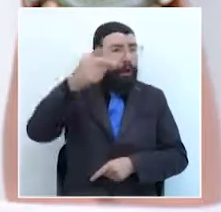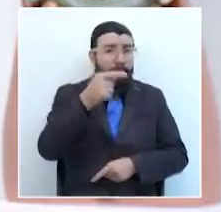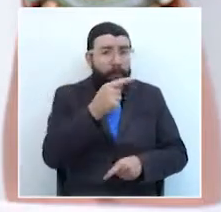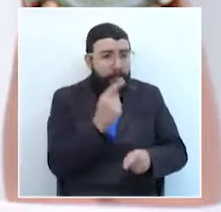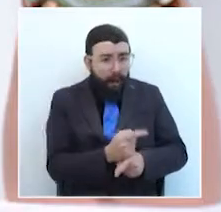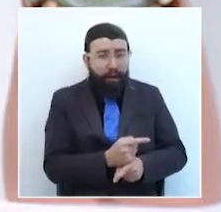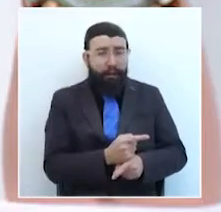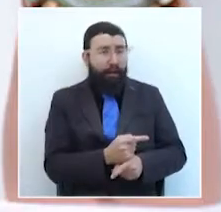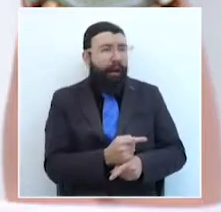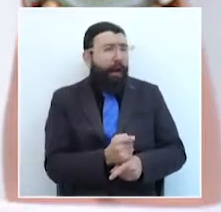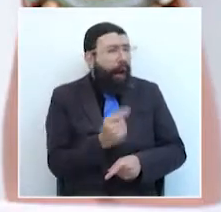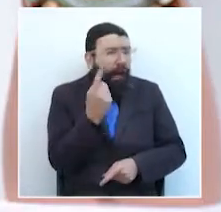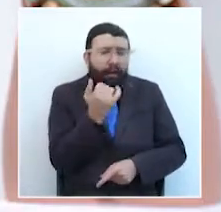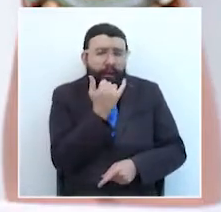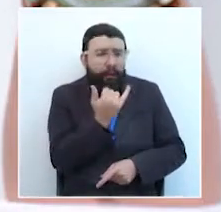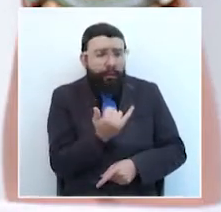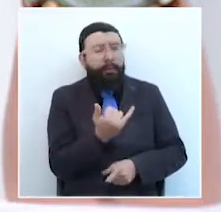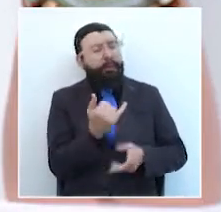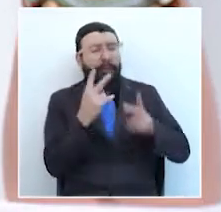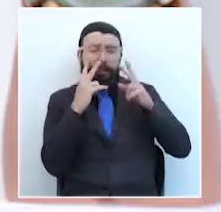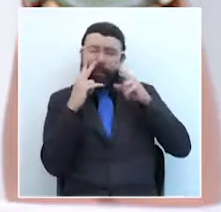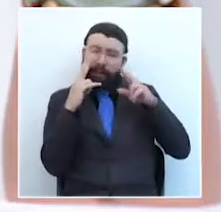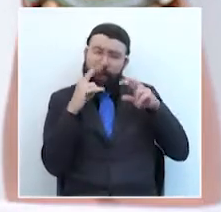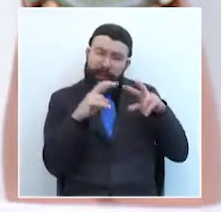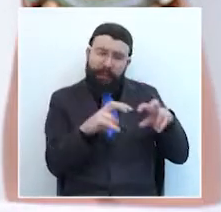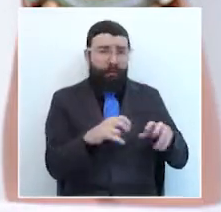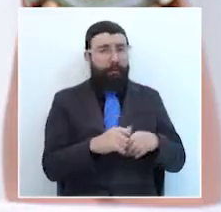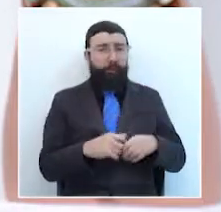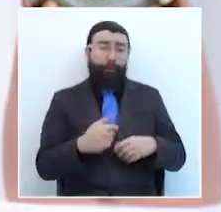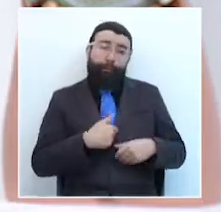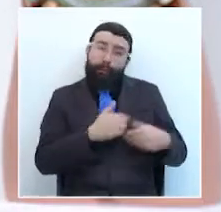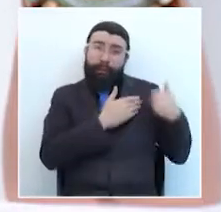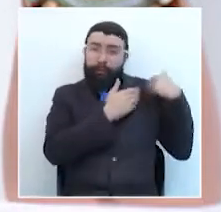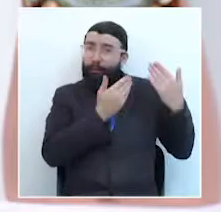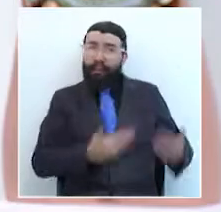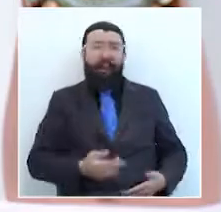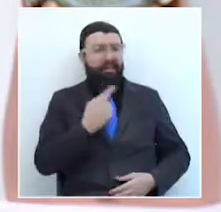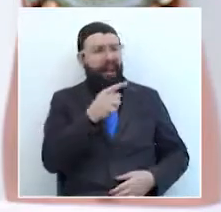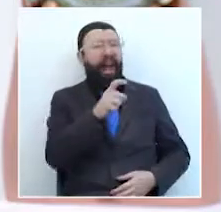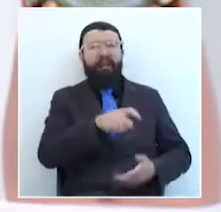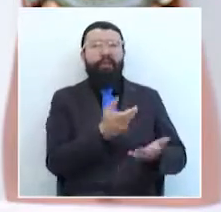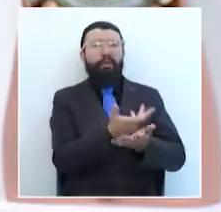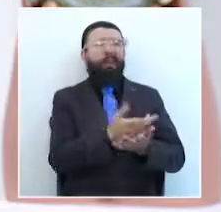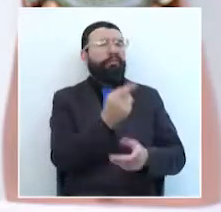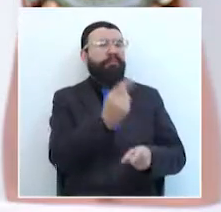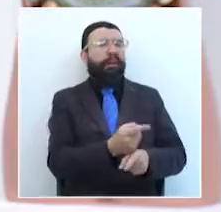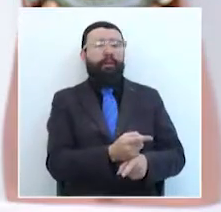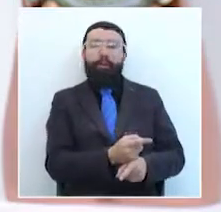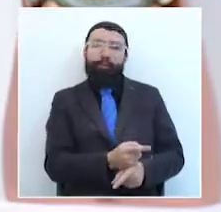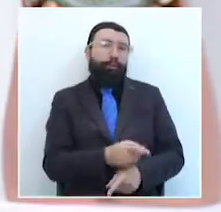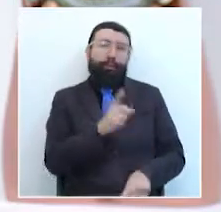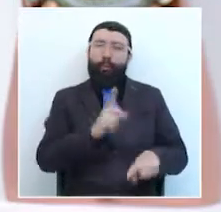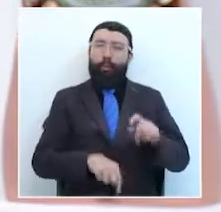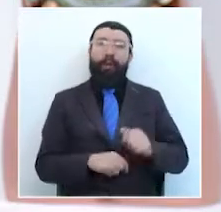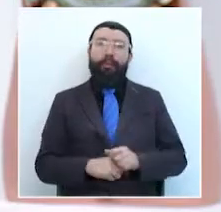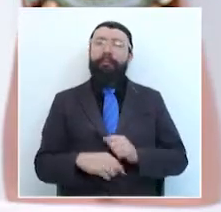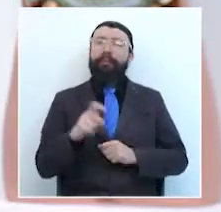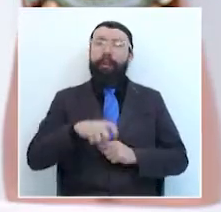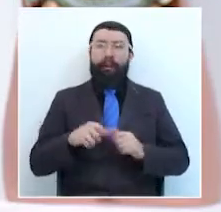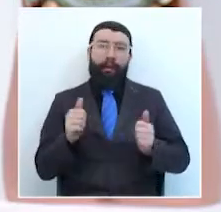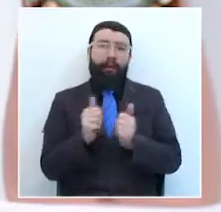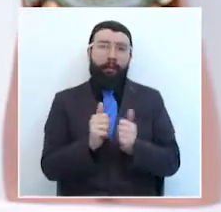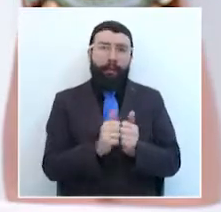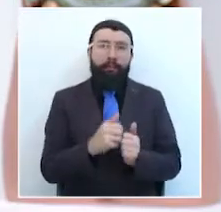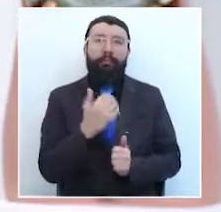ahí toca que hacer un muy buen diagnóstico sería irresponsabilidad mía yo decirle que haga tal cosa no porque eso tiene que tener un acompañamiento